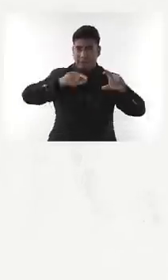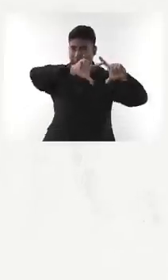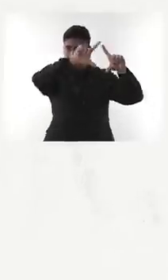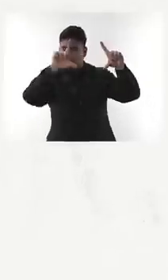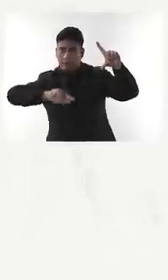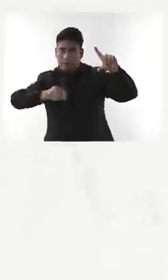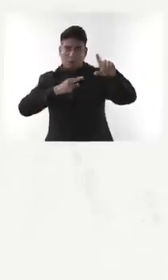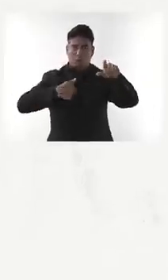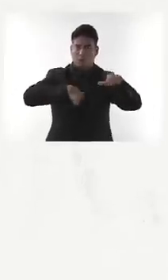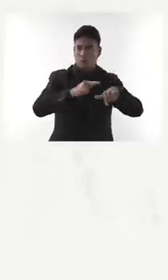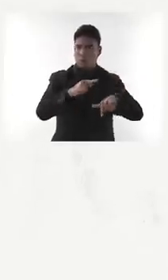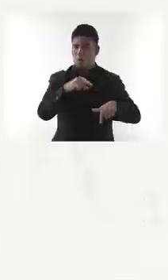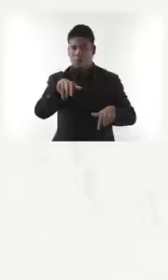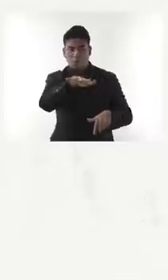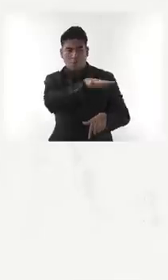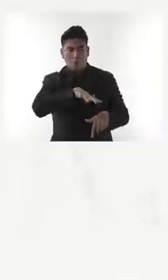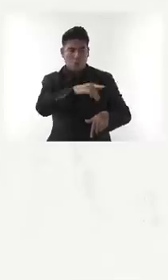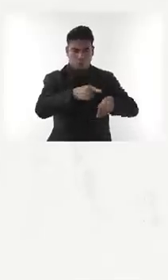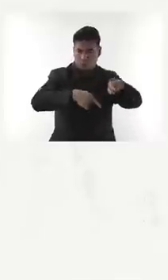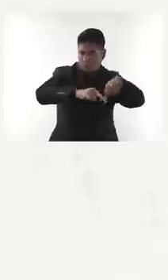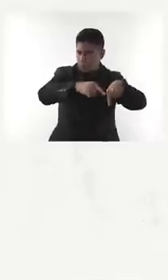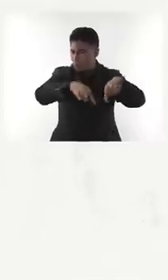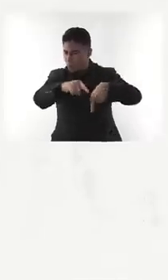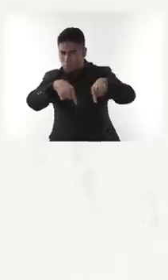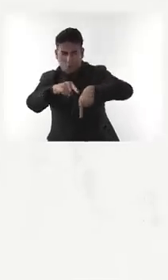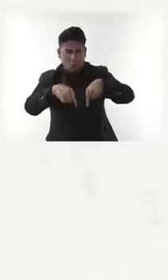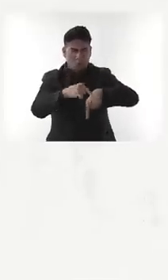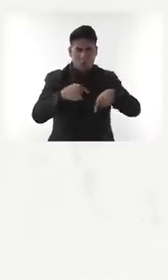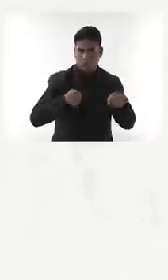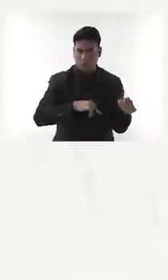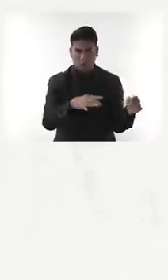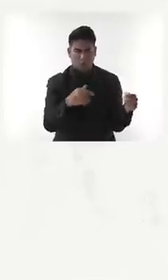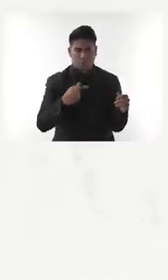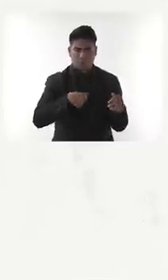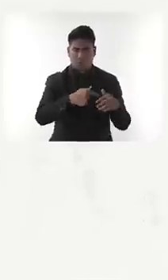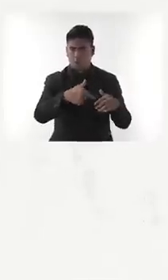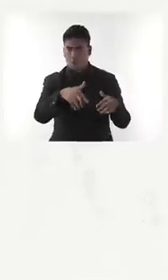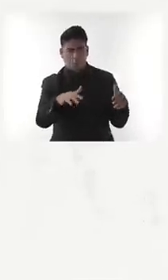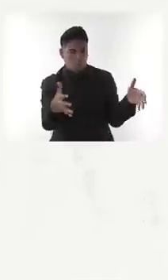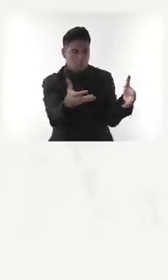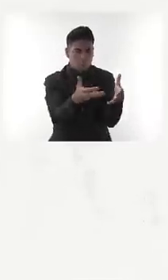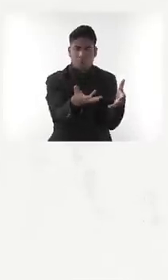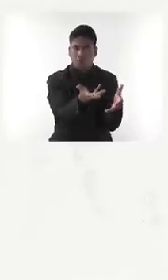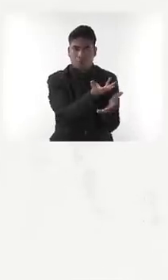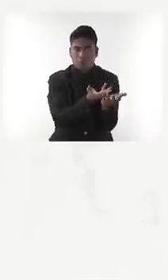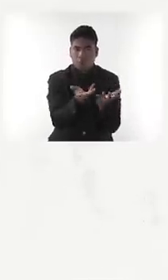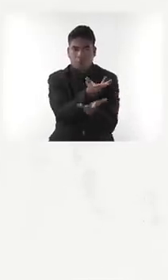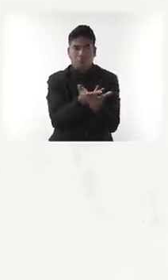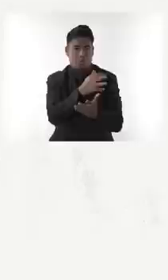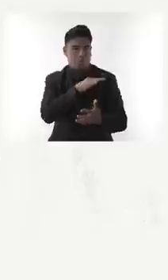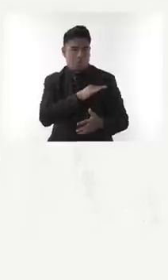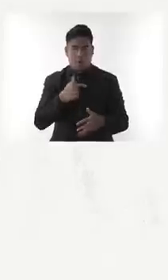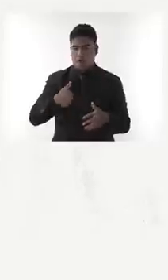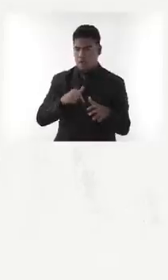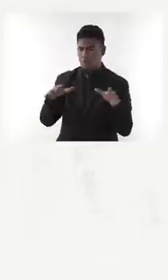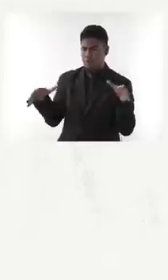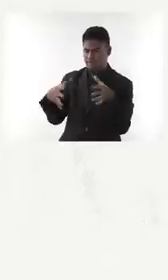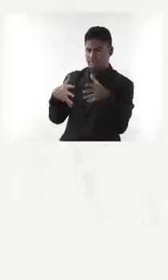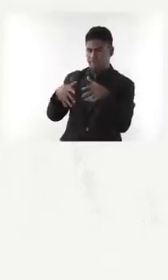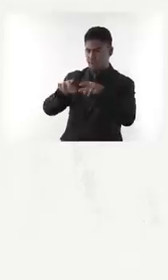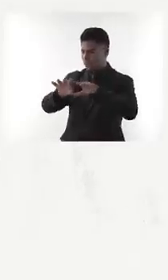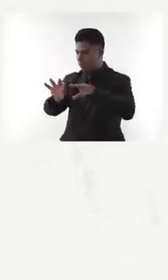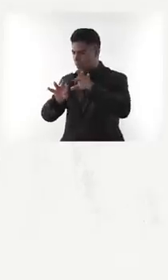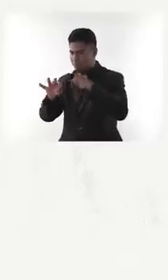en competencia. Evitar el aislamiento excesivo de la selección. Asumir cada